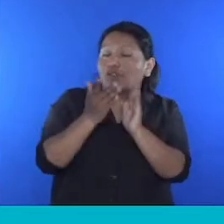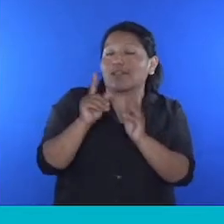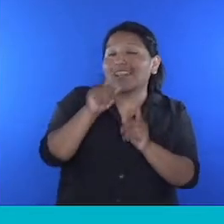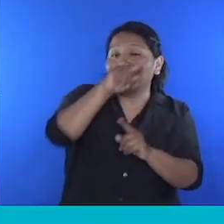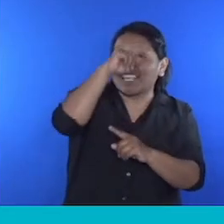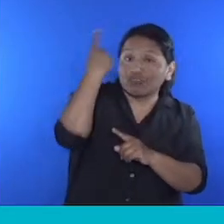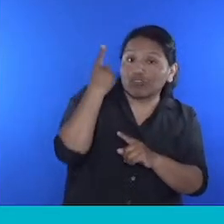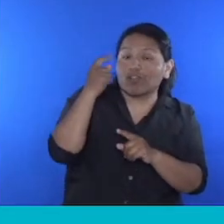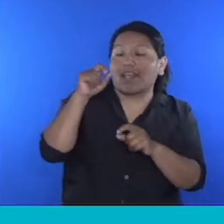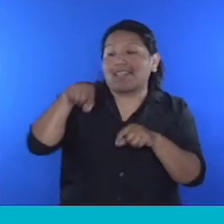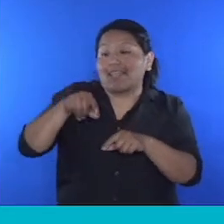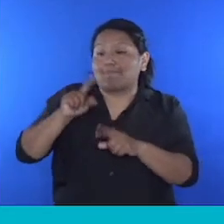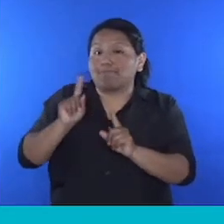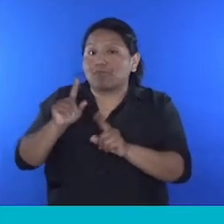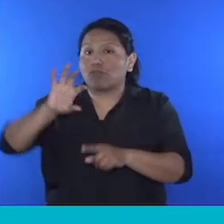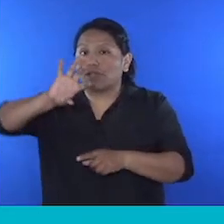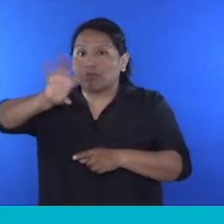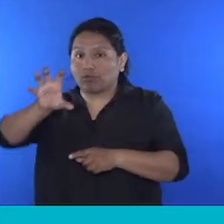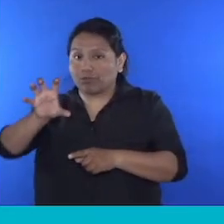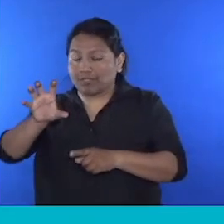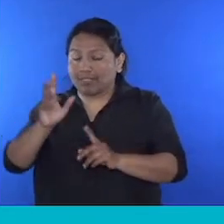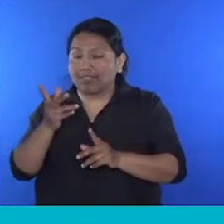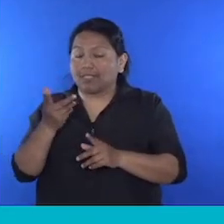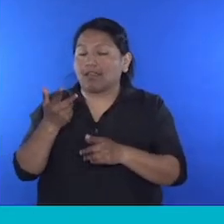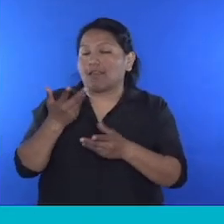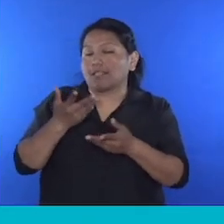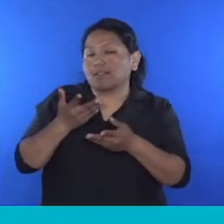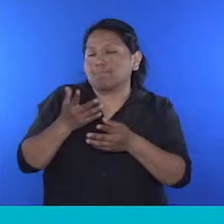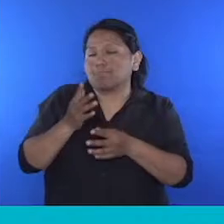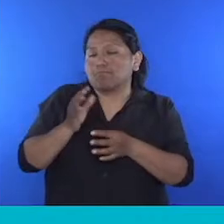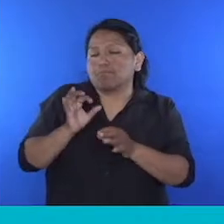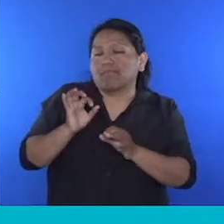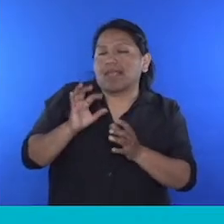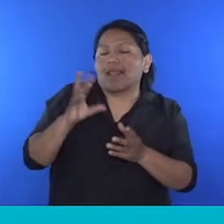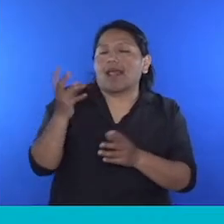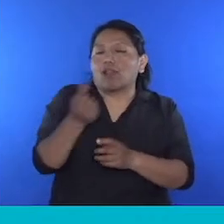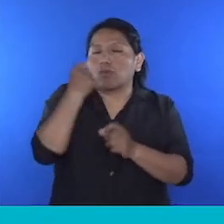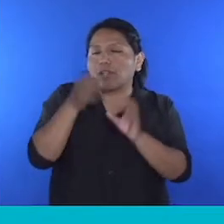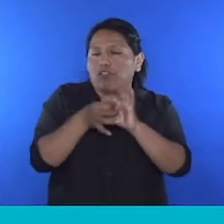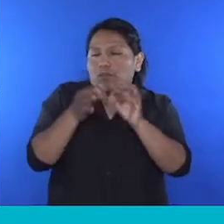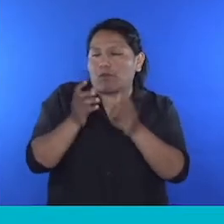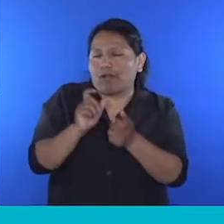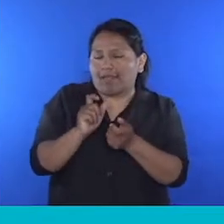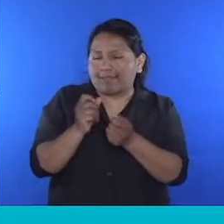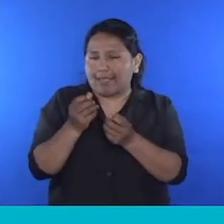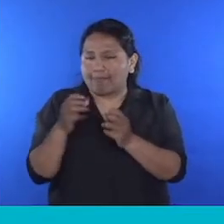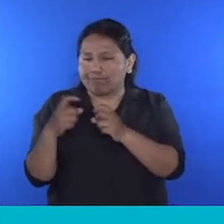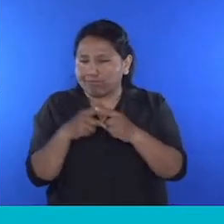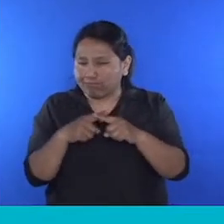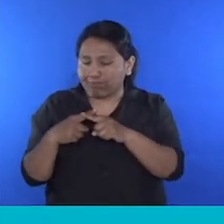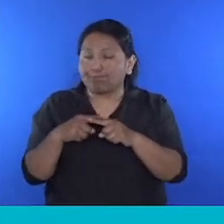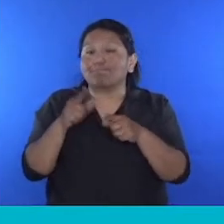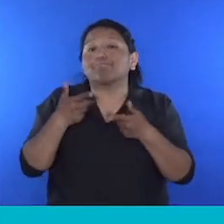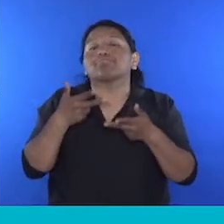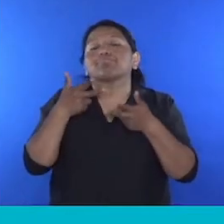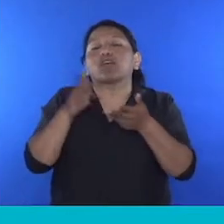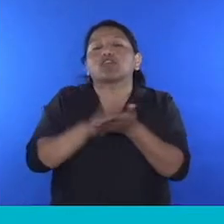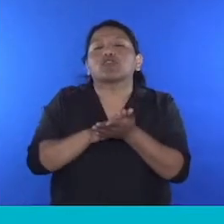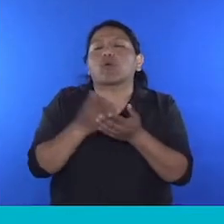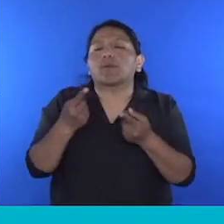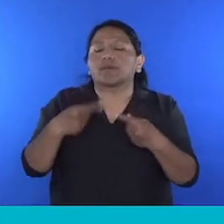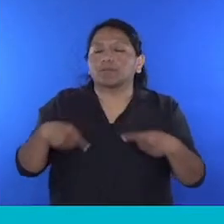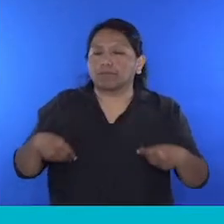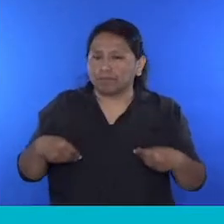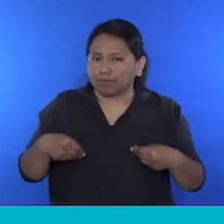nivel nacional y acá en la provincia durante los primeros años de la recuperación de la democracia, y es el que tiene que ver